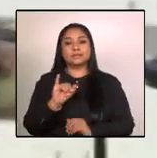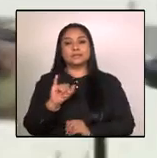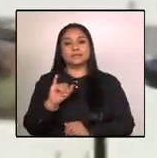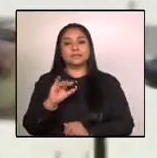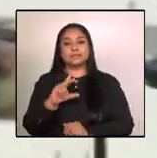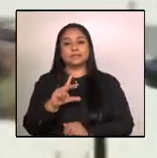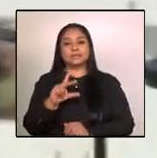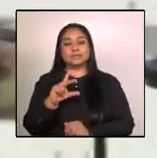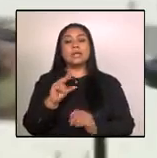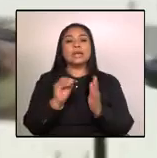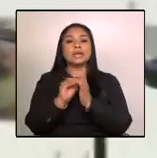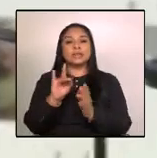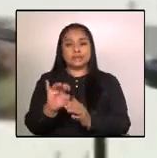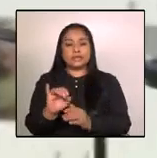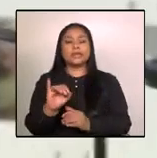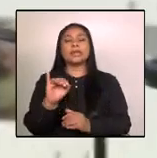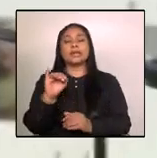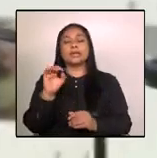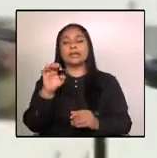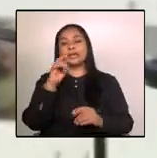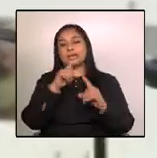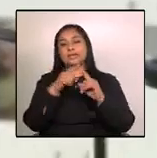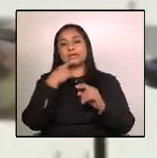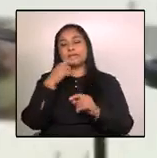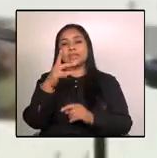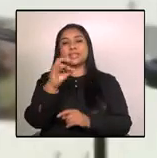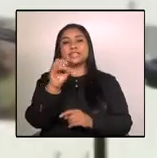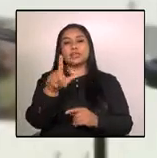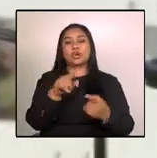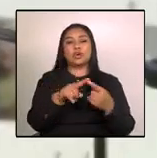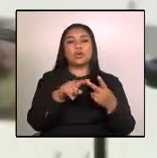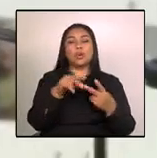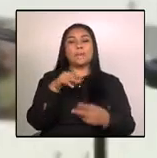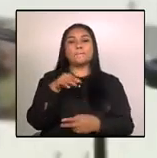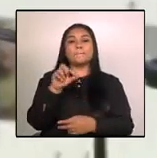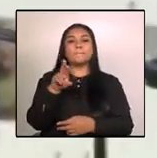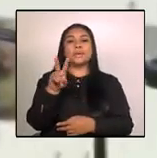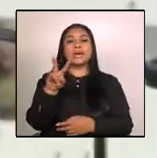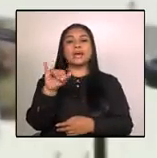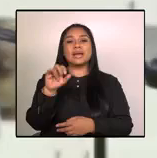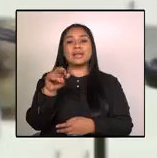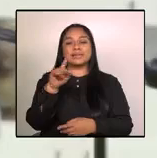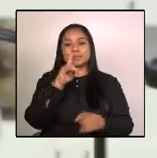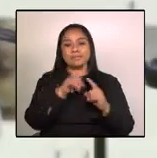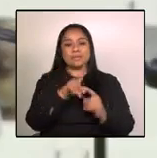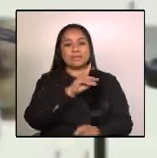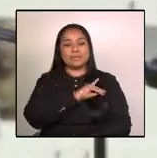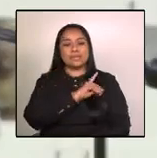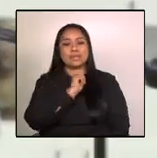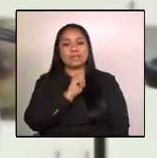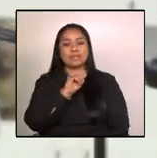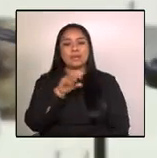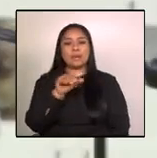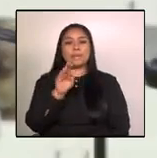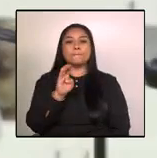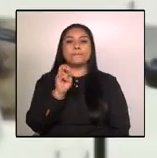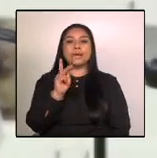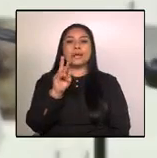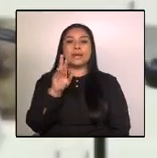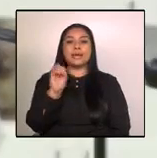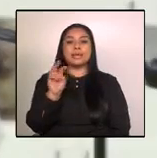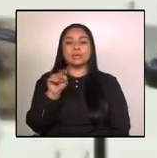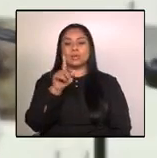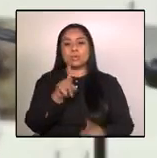Cruz El Chol, a nuestro alcalde también Marvin Canahuí, compañero y colega diputado Byron Tejeda, al